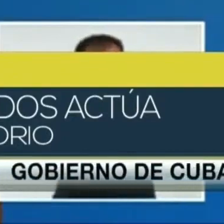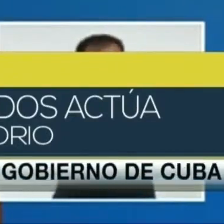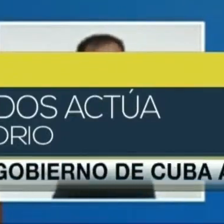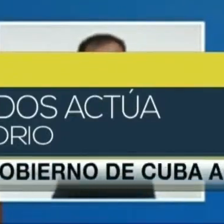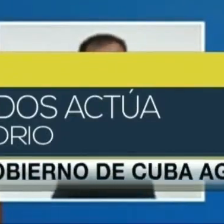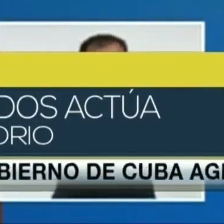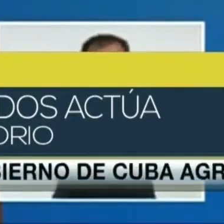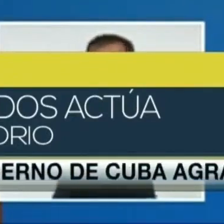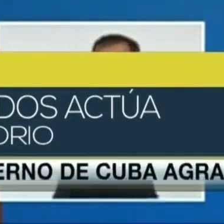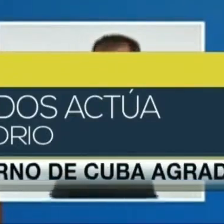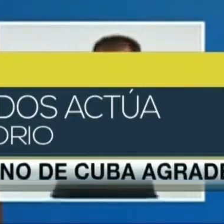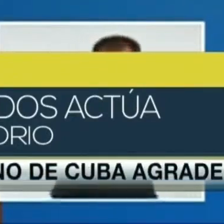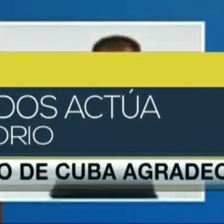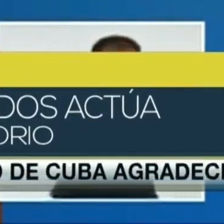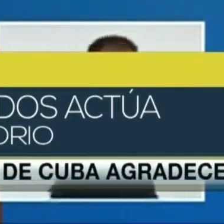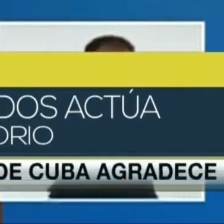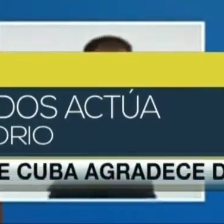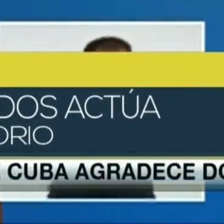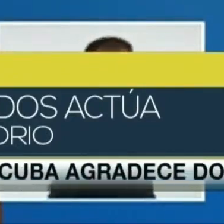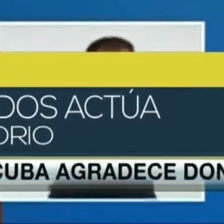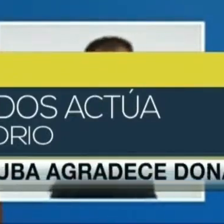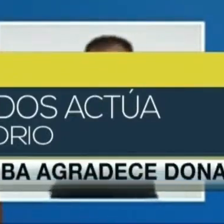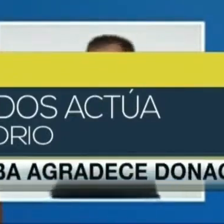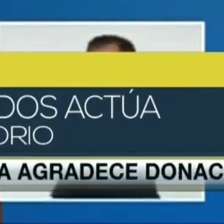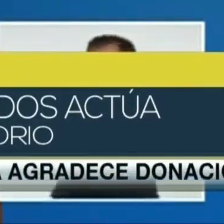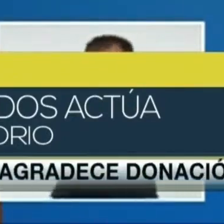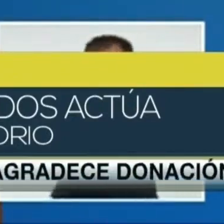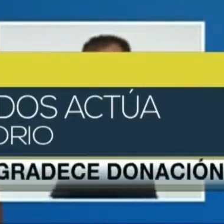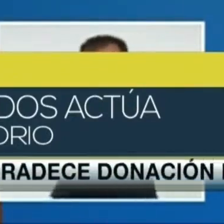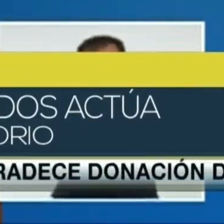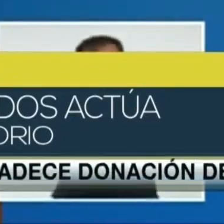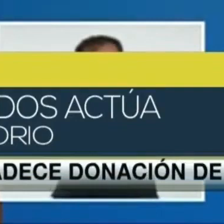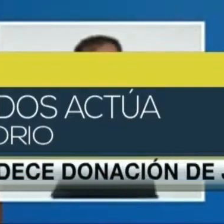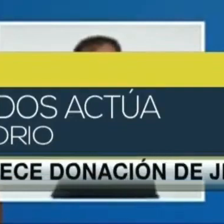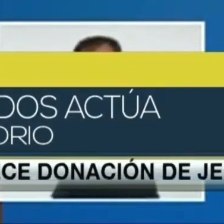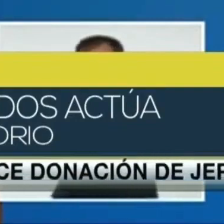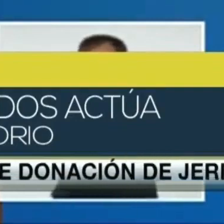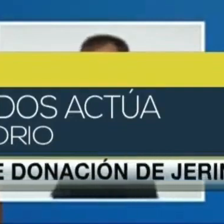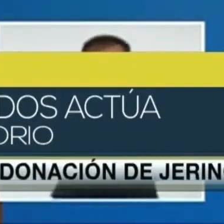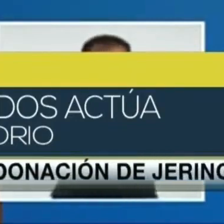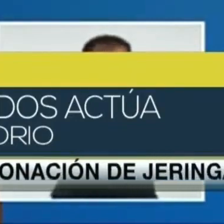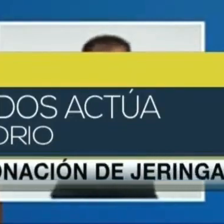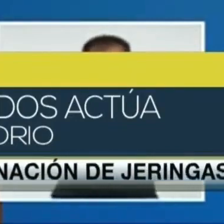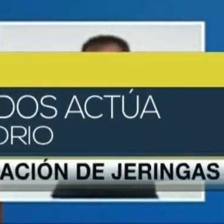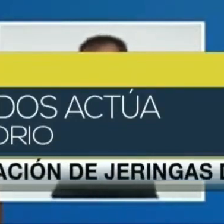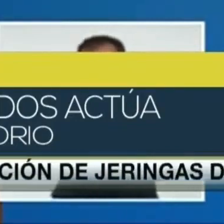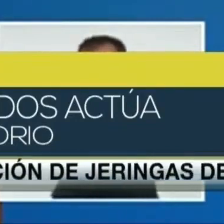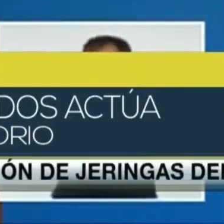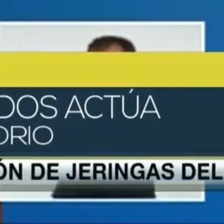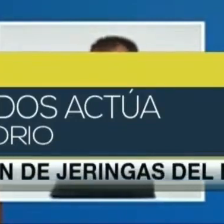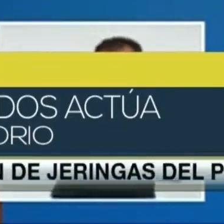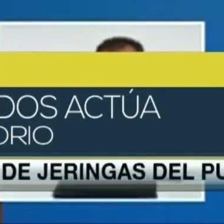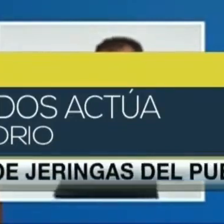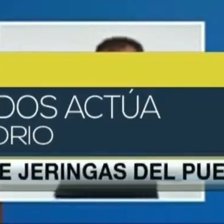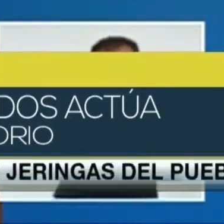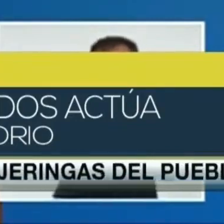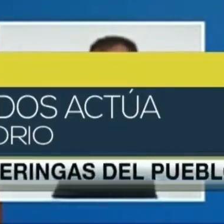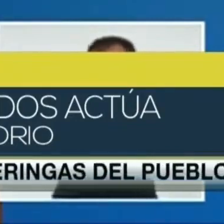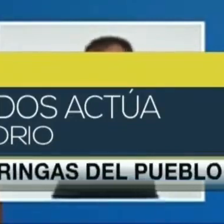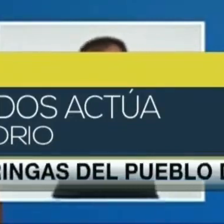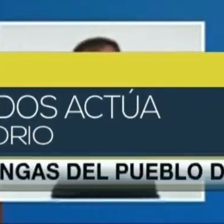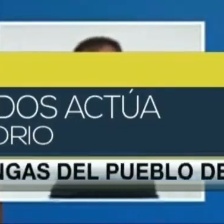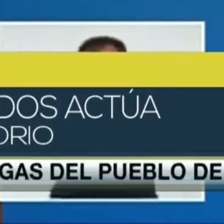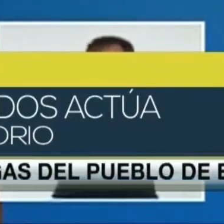con una andanada hoy de declaraciones y acusaciones en un acto de burda injerencia en los